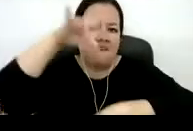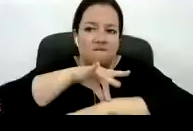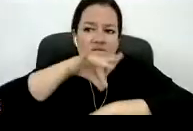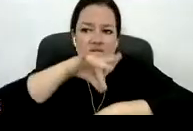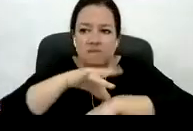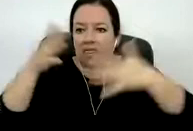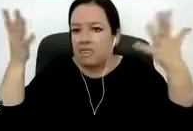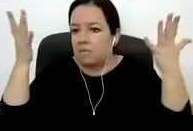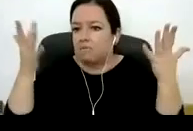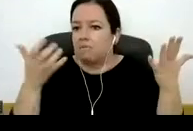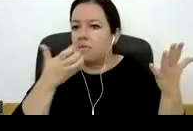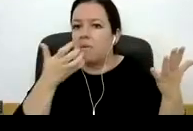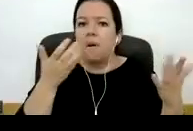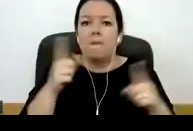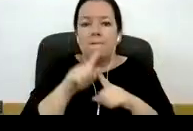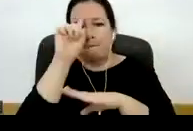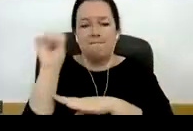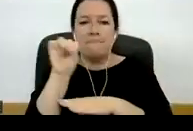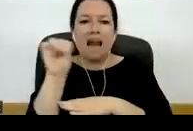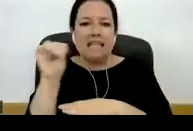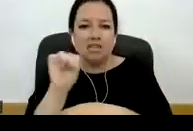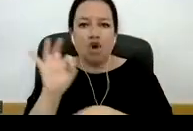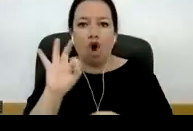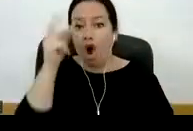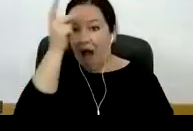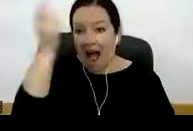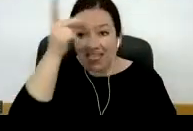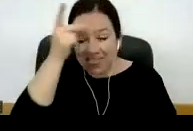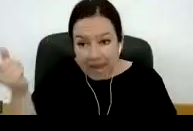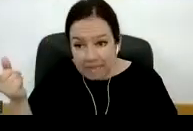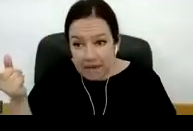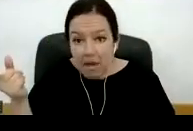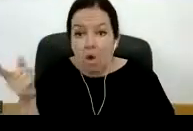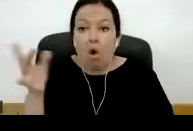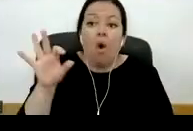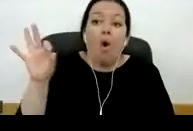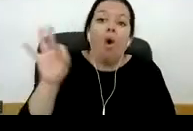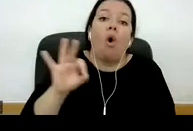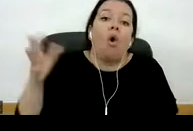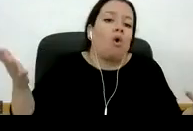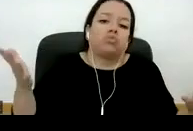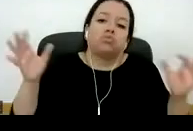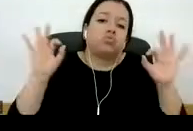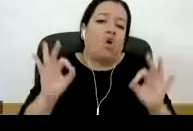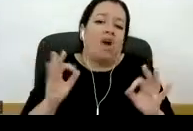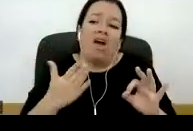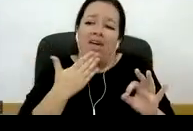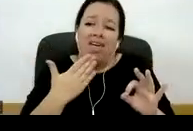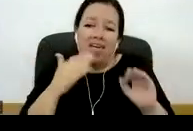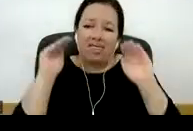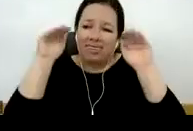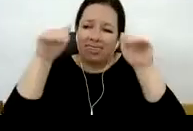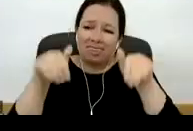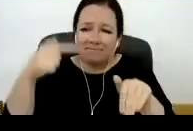atribuir a una enfermedad como puede ser el Parkinson o el Alzheimer, por ejemplo, o simplemente por el deterioro cognitivo debido al envejecimiento